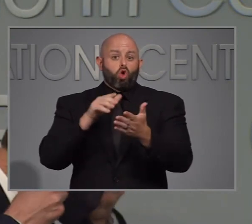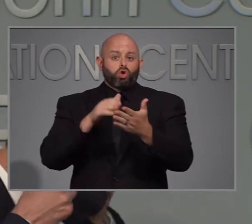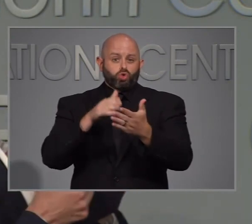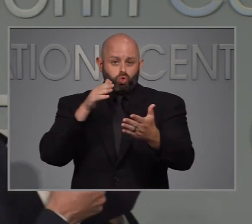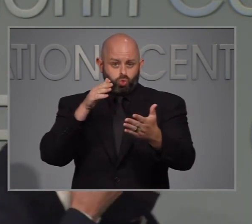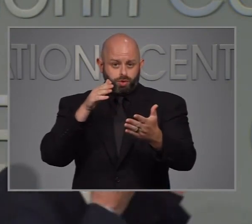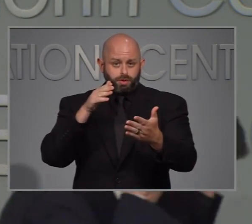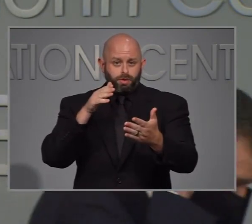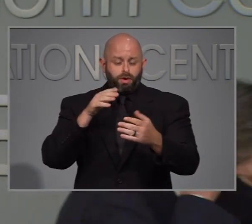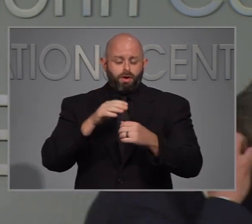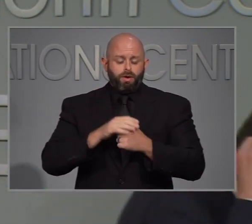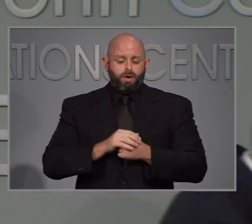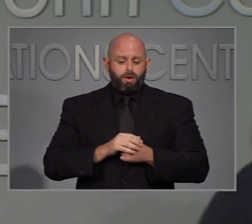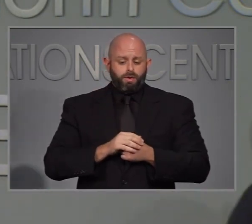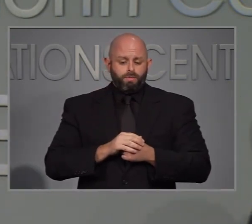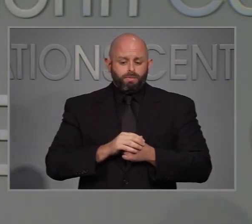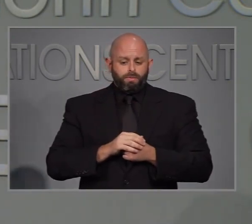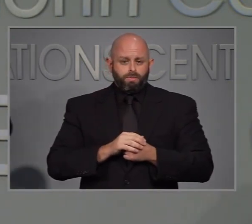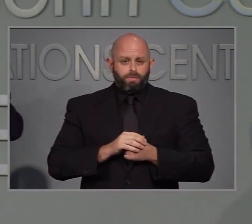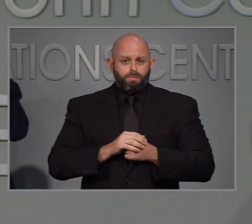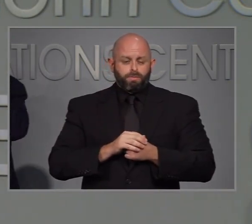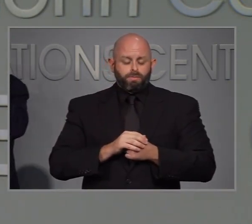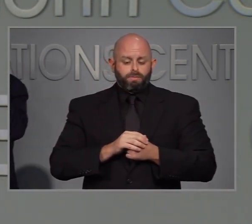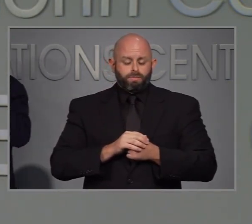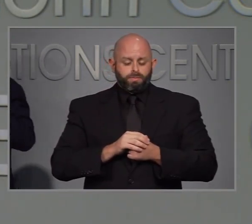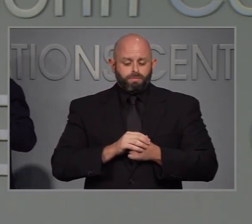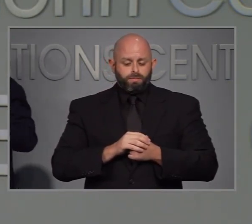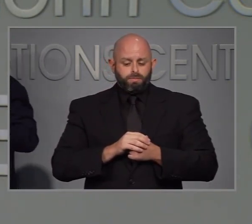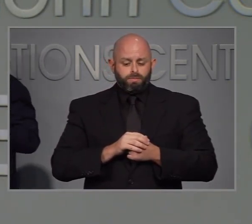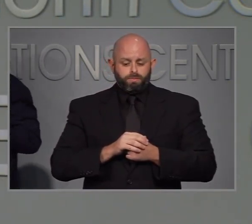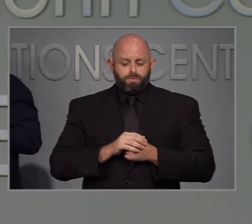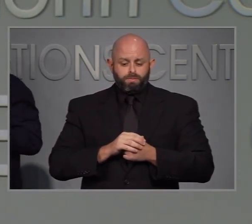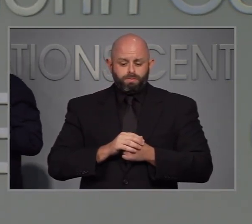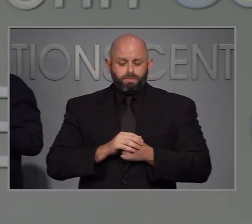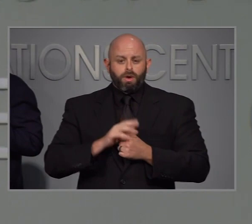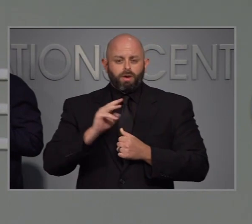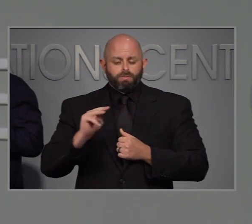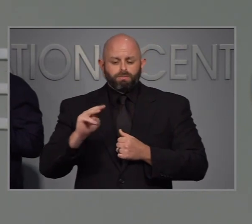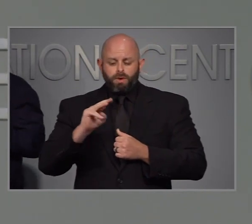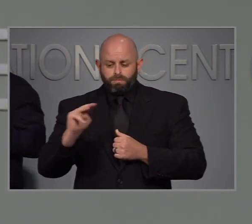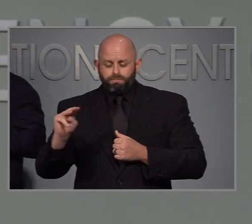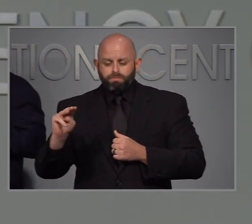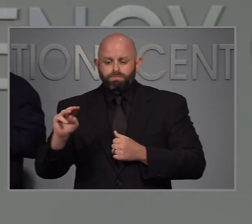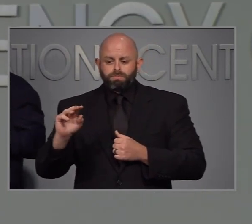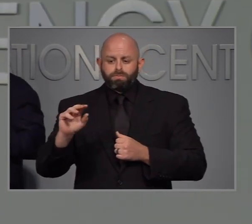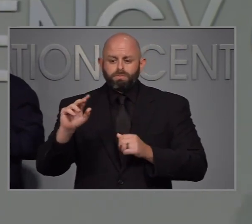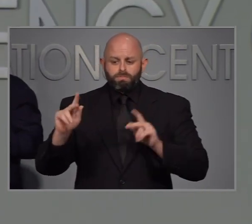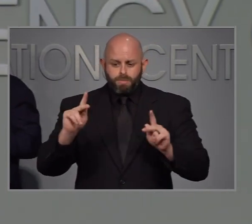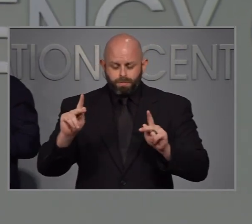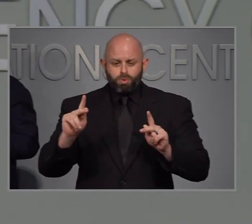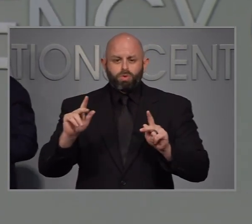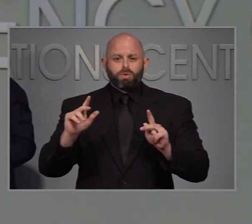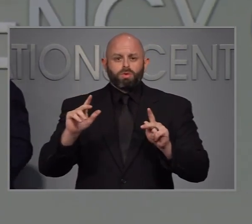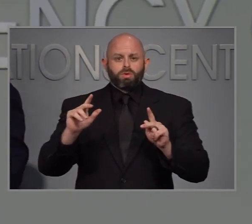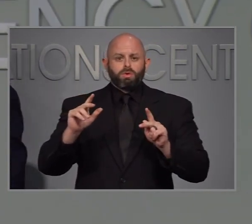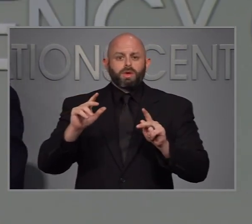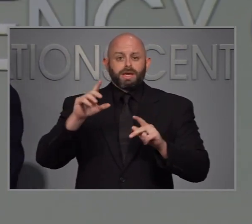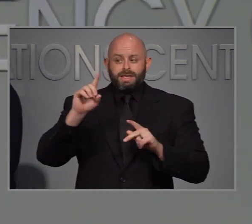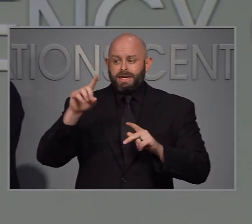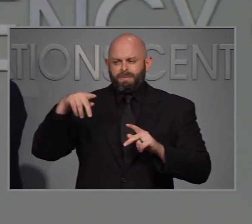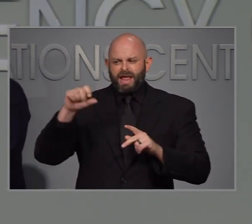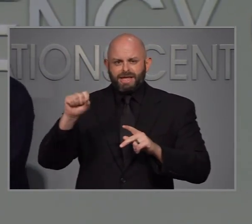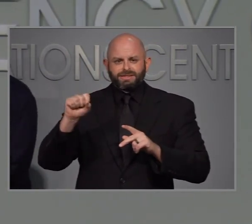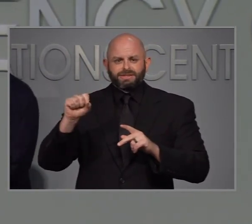la demanda en donde PBS le han solicitado DPS